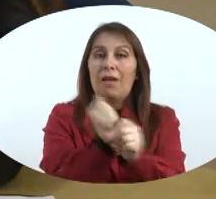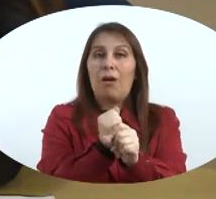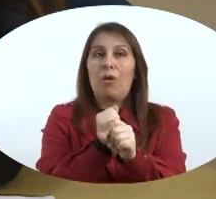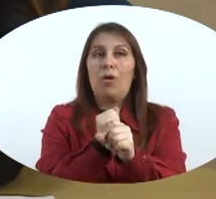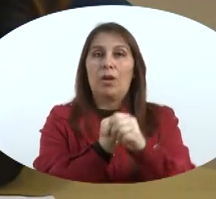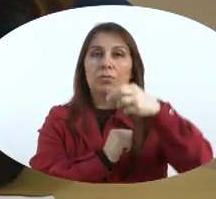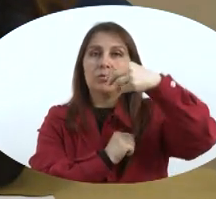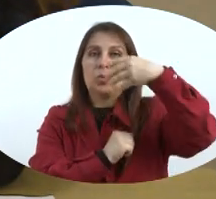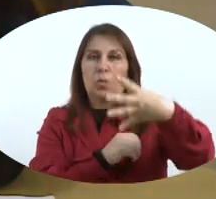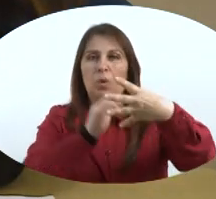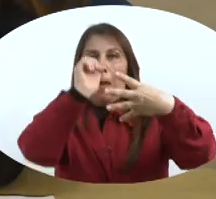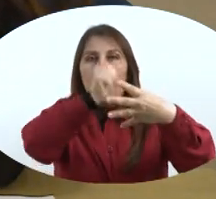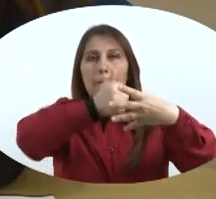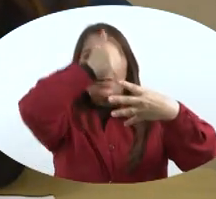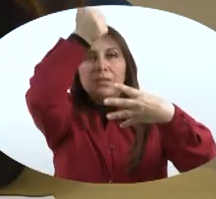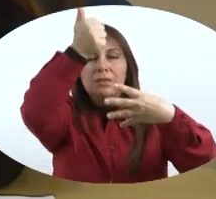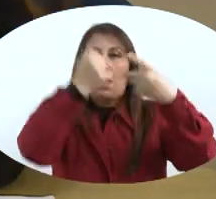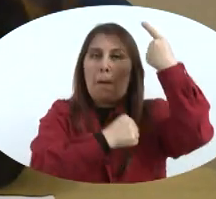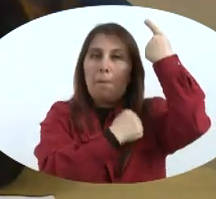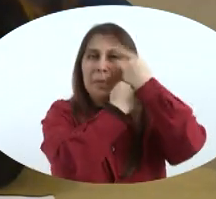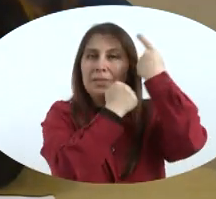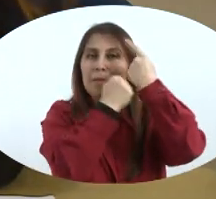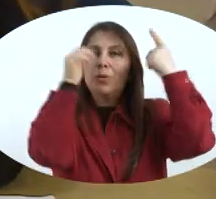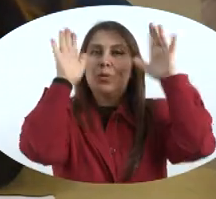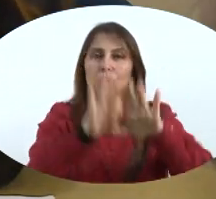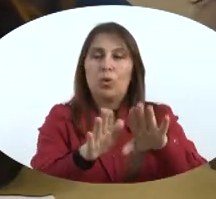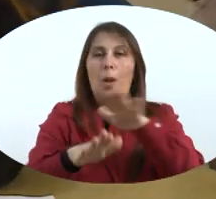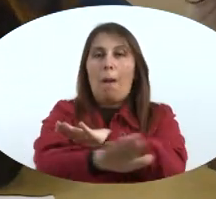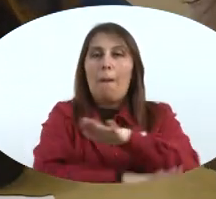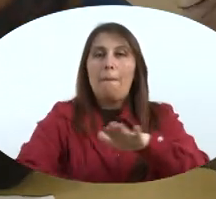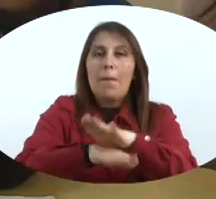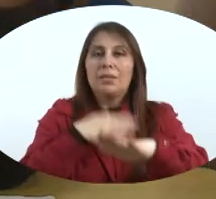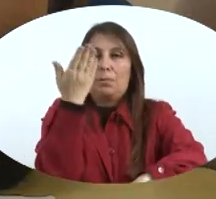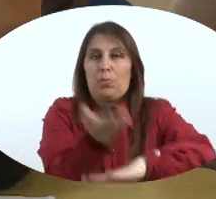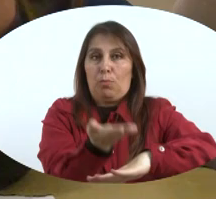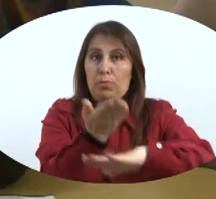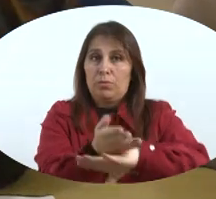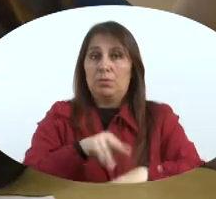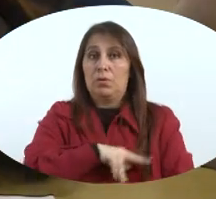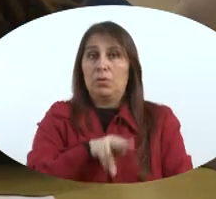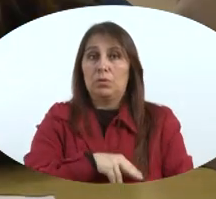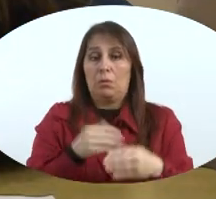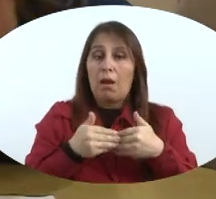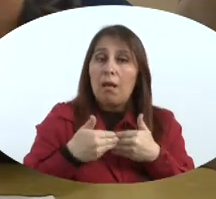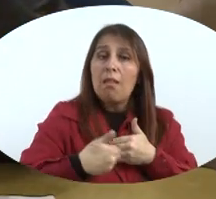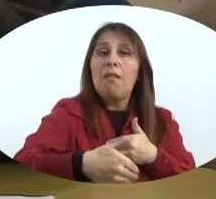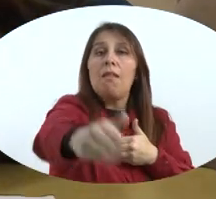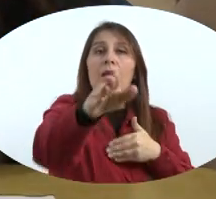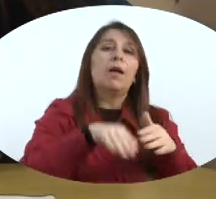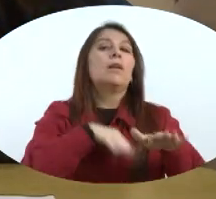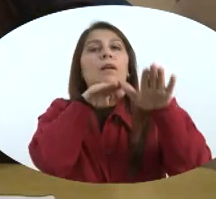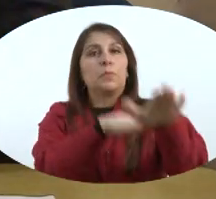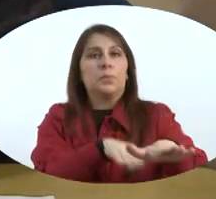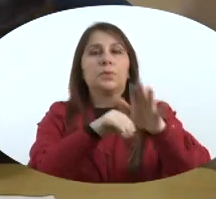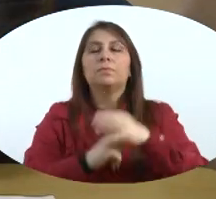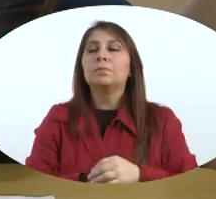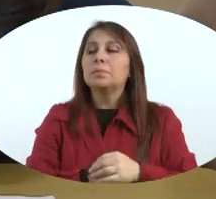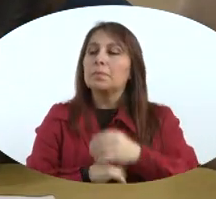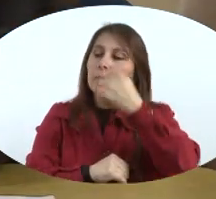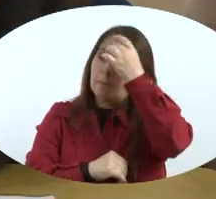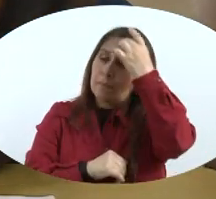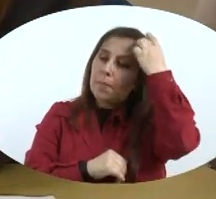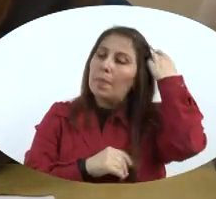cuatro cuatro principales principios de toda la base de nuestra propuesta que se va a desarrollar en la representación entonces